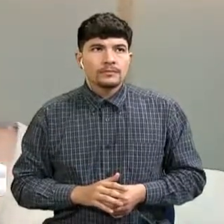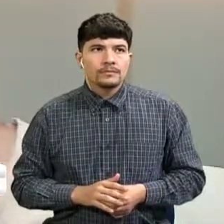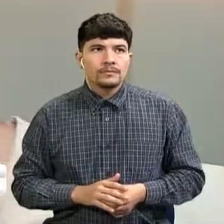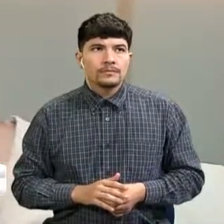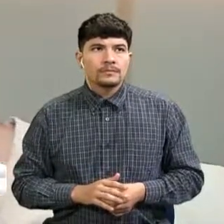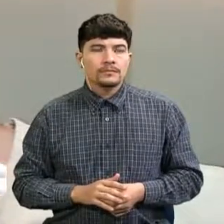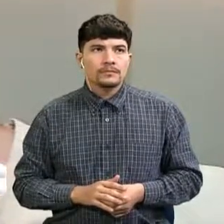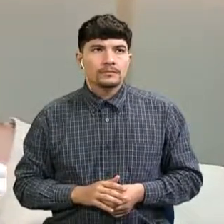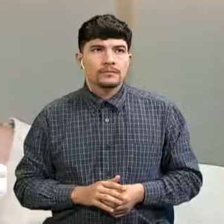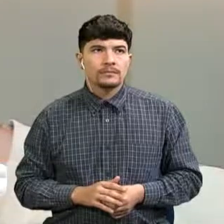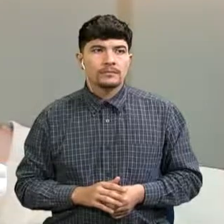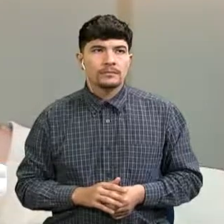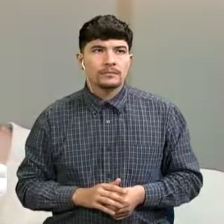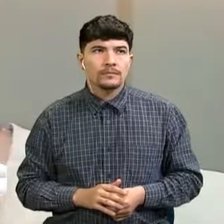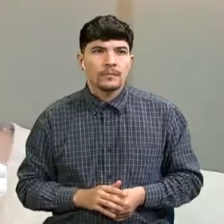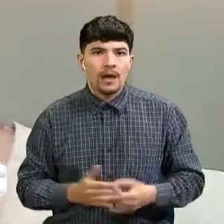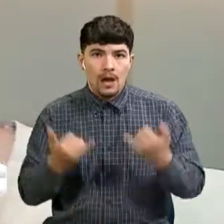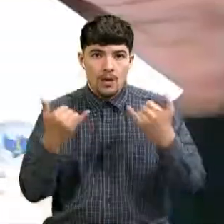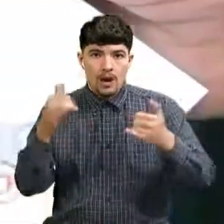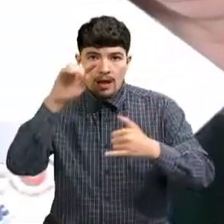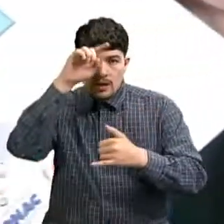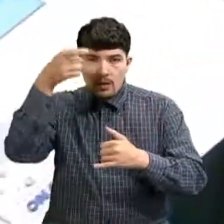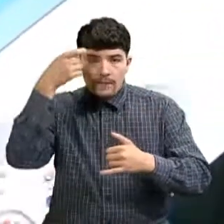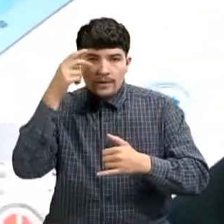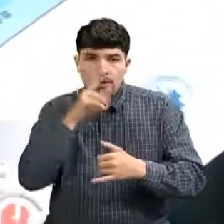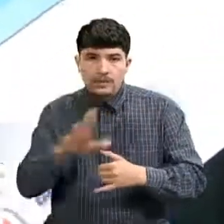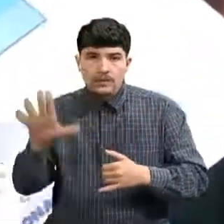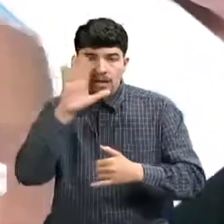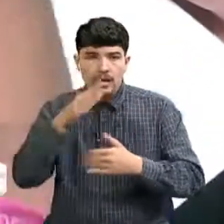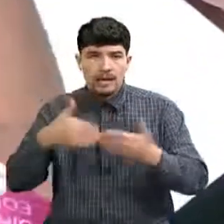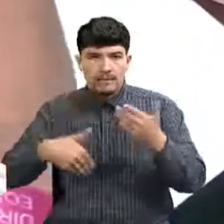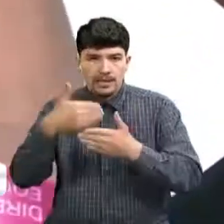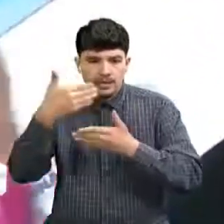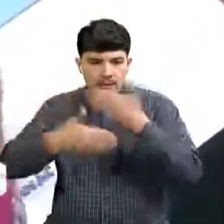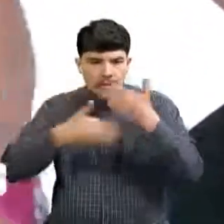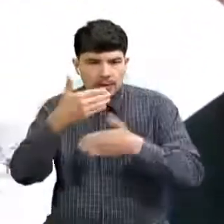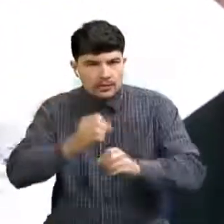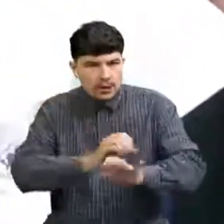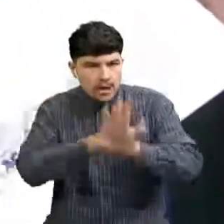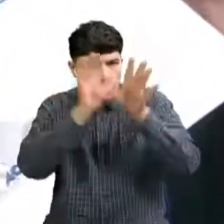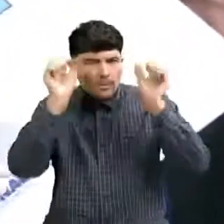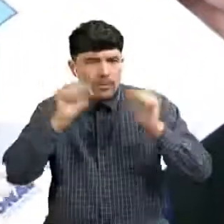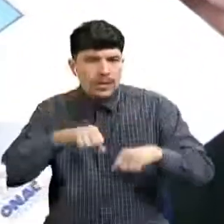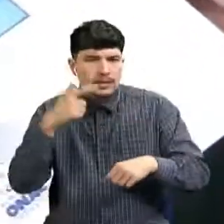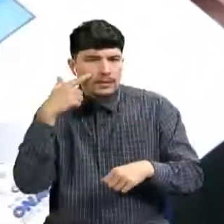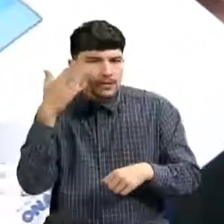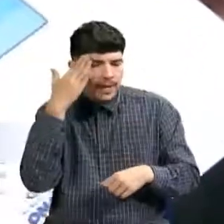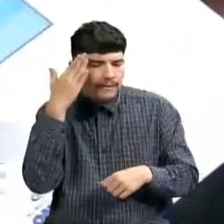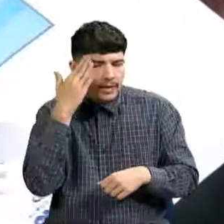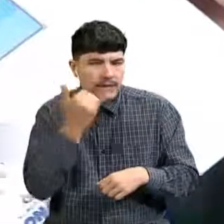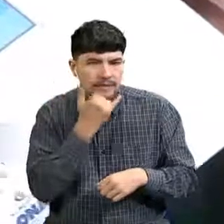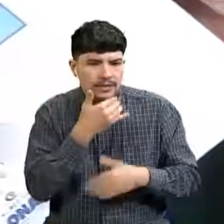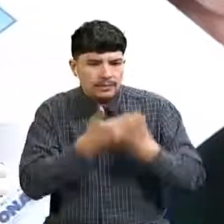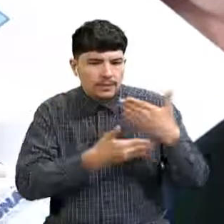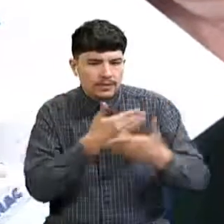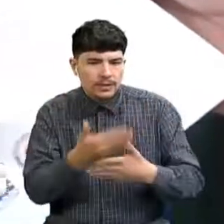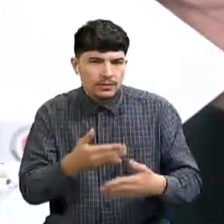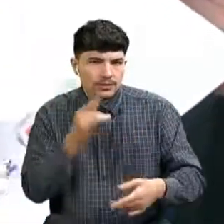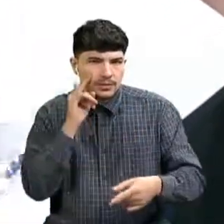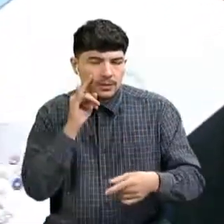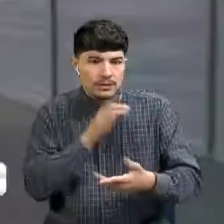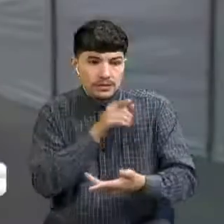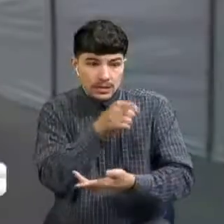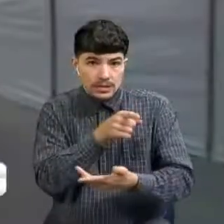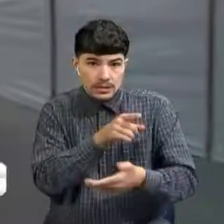viene implementando el gobierno nacional el gobierno digital la secretaria de hacienda de bucaramanga indicó que se acudirá a la contaduría